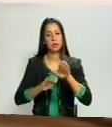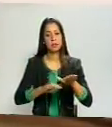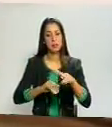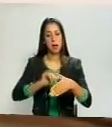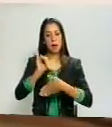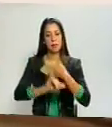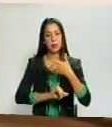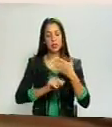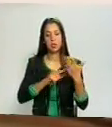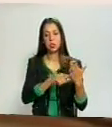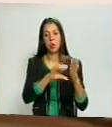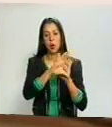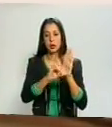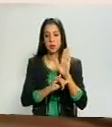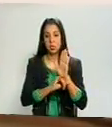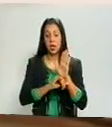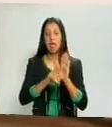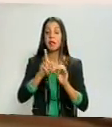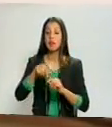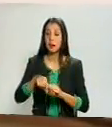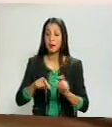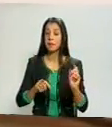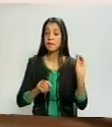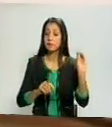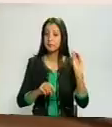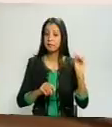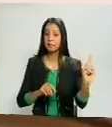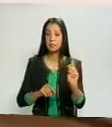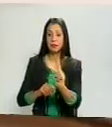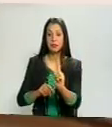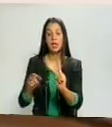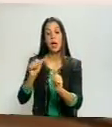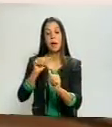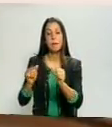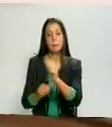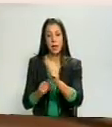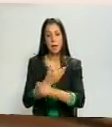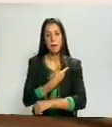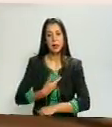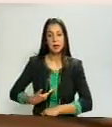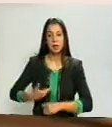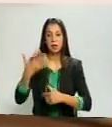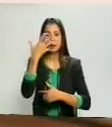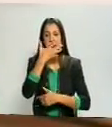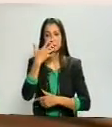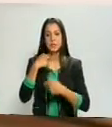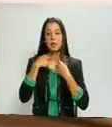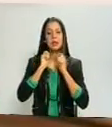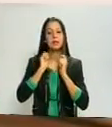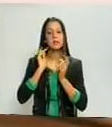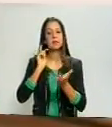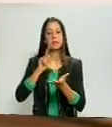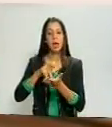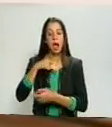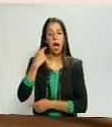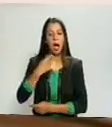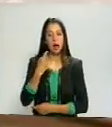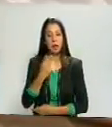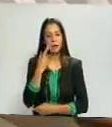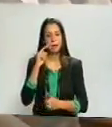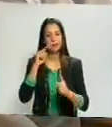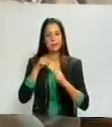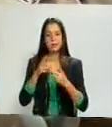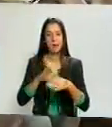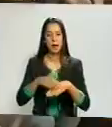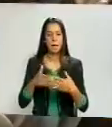en cuestión. Asimismo, concedió el derecho de palabra al primer vicepresidente Aristóbulo Isturi, quien expuso sobre las razones de fondo